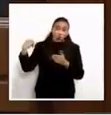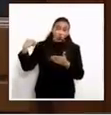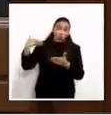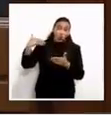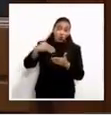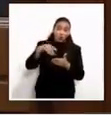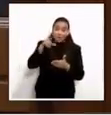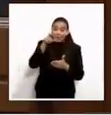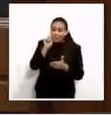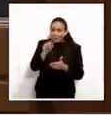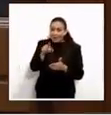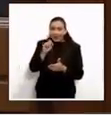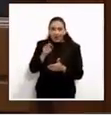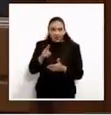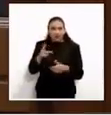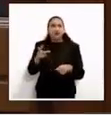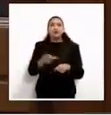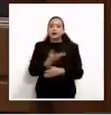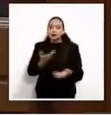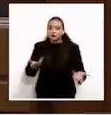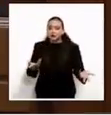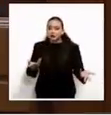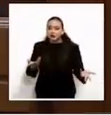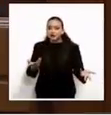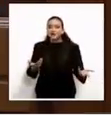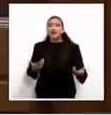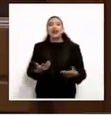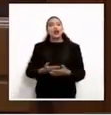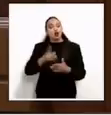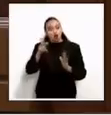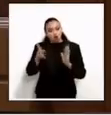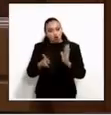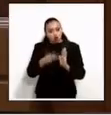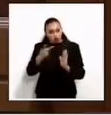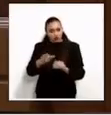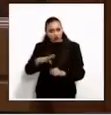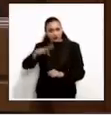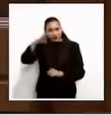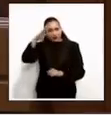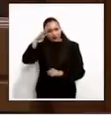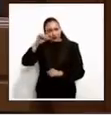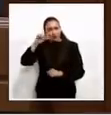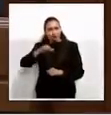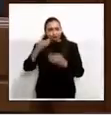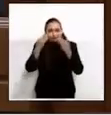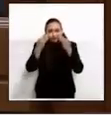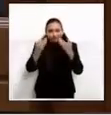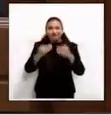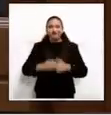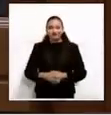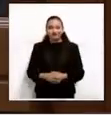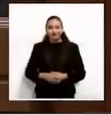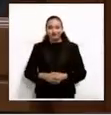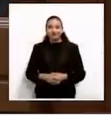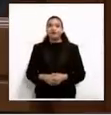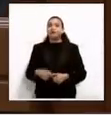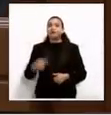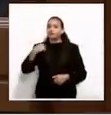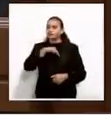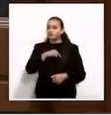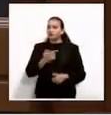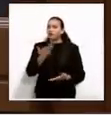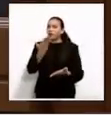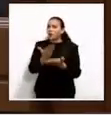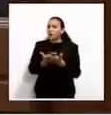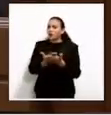bolsonarismo, de Kast en Chile, de Milei en Argentina. Yo creo que justamente en el momento